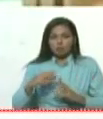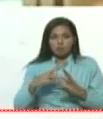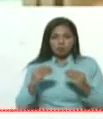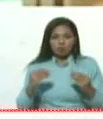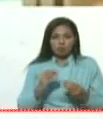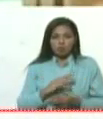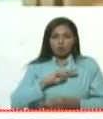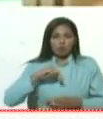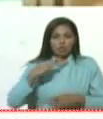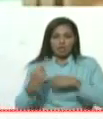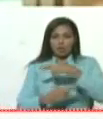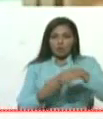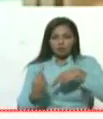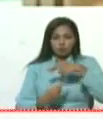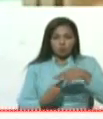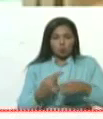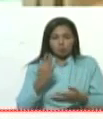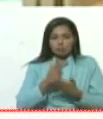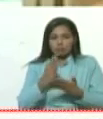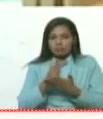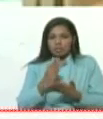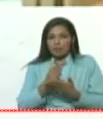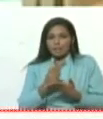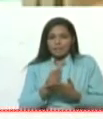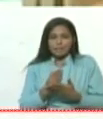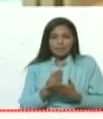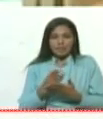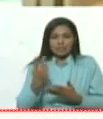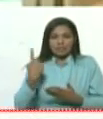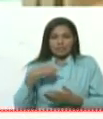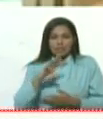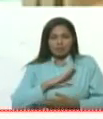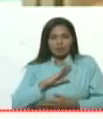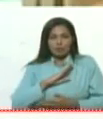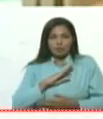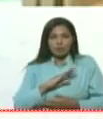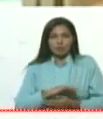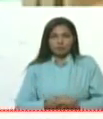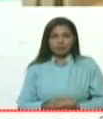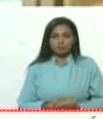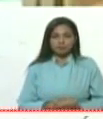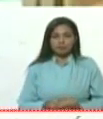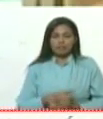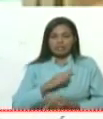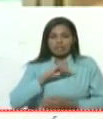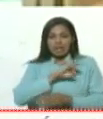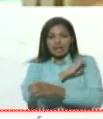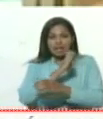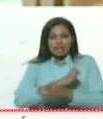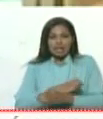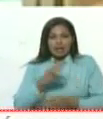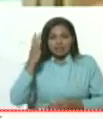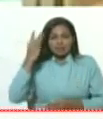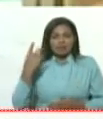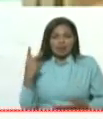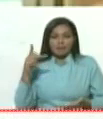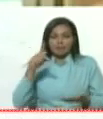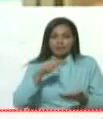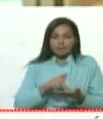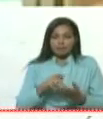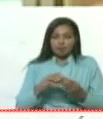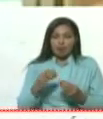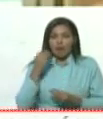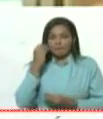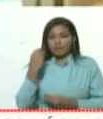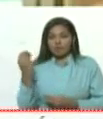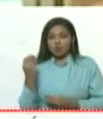Nuestra revolución siempre, siempre ha contado con la energía, la sabiduría, la participación, la